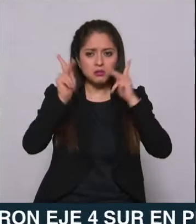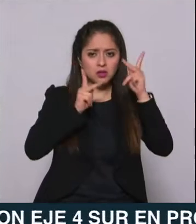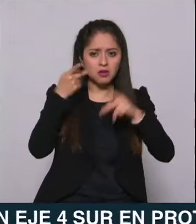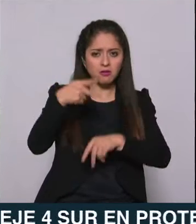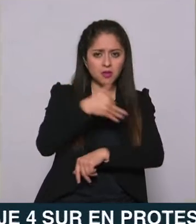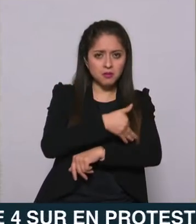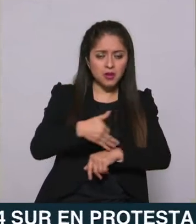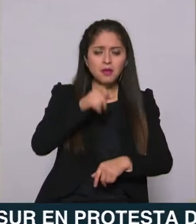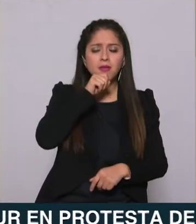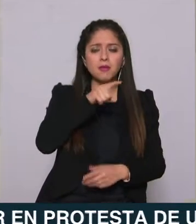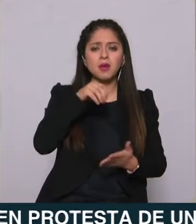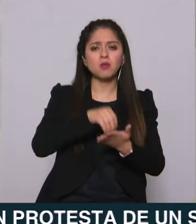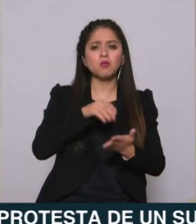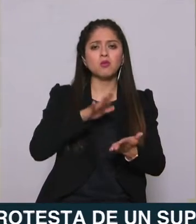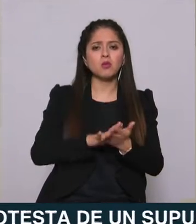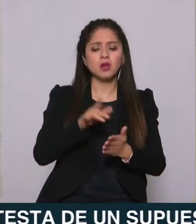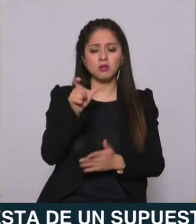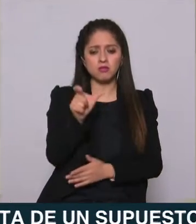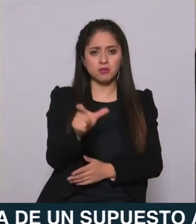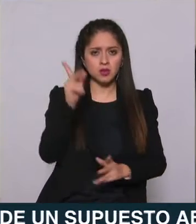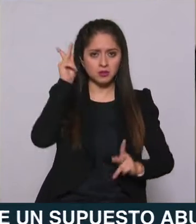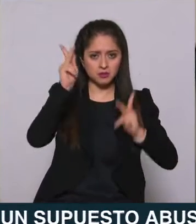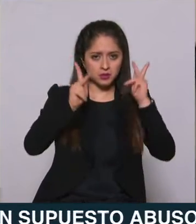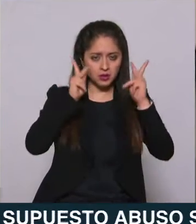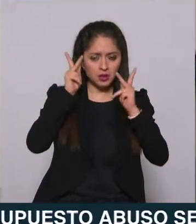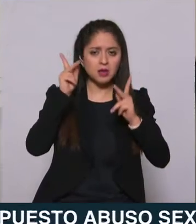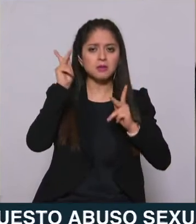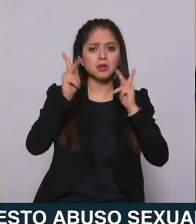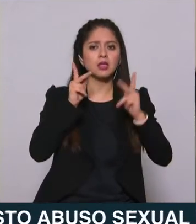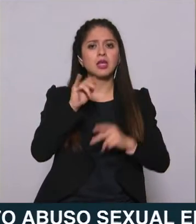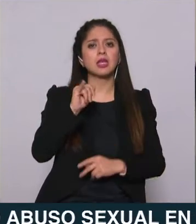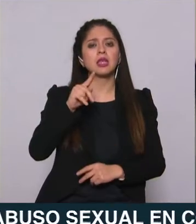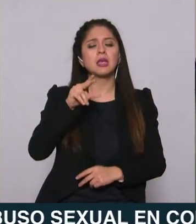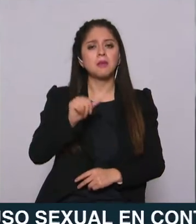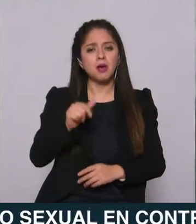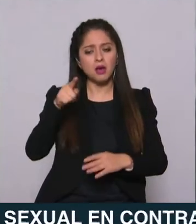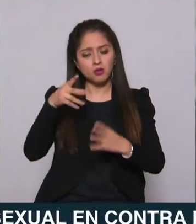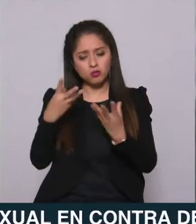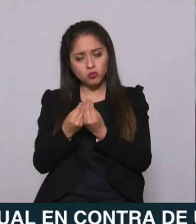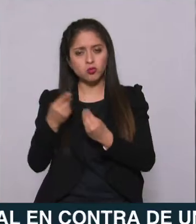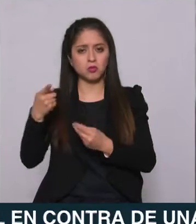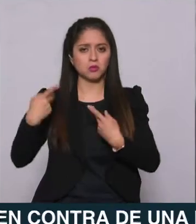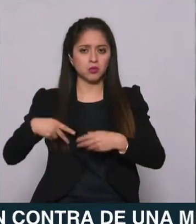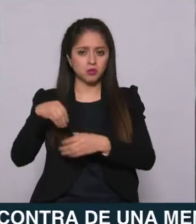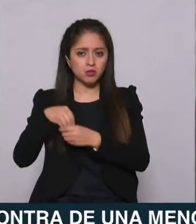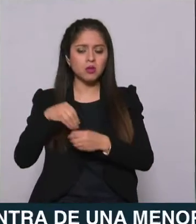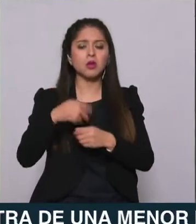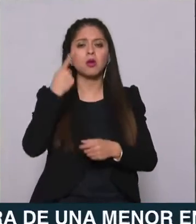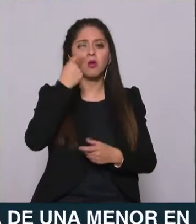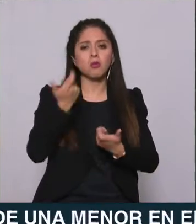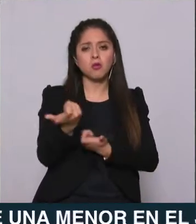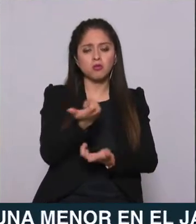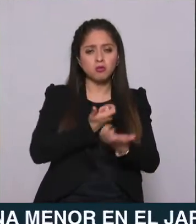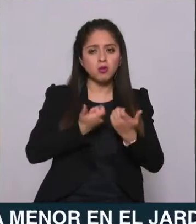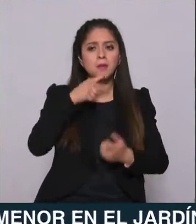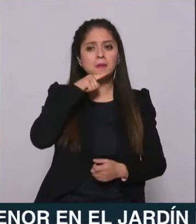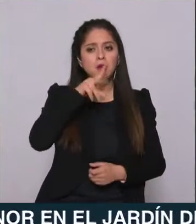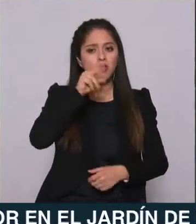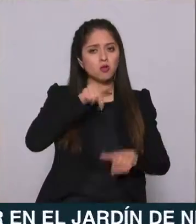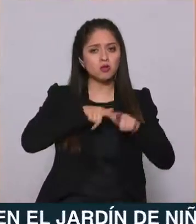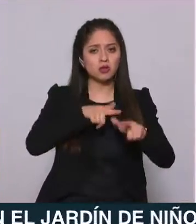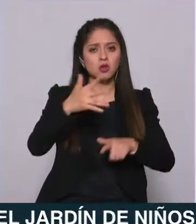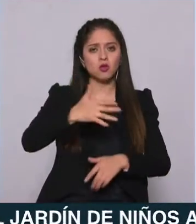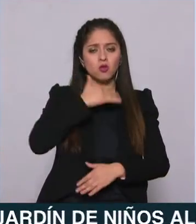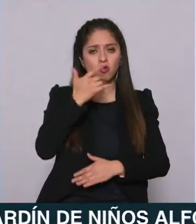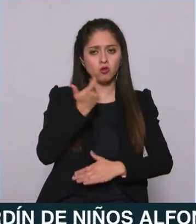familiares y la actualización del carnet de visita, visita íntima, cambio de actividades e incentivos, así como combatir la